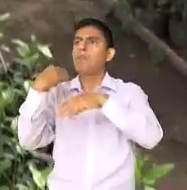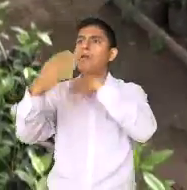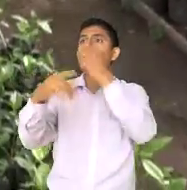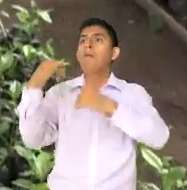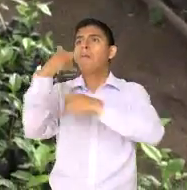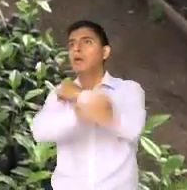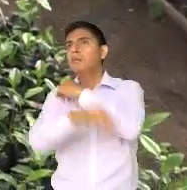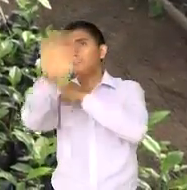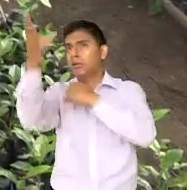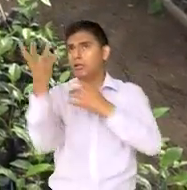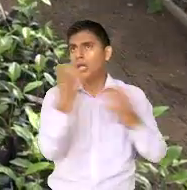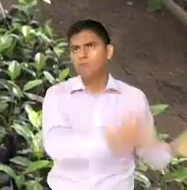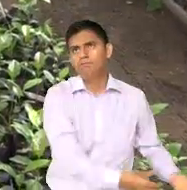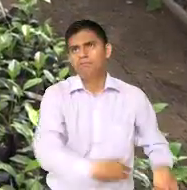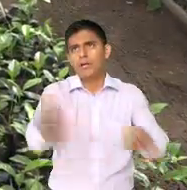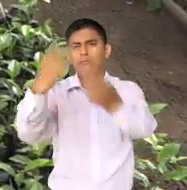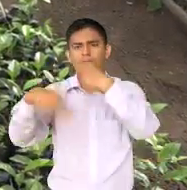trasladadas agua por parte del país